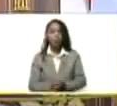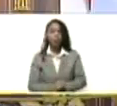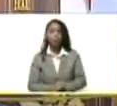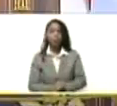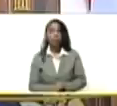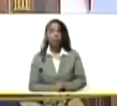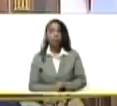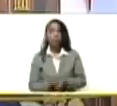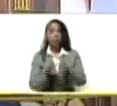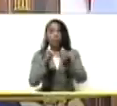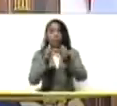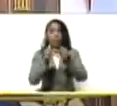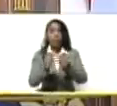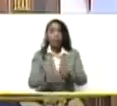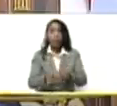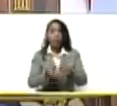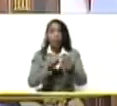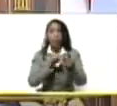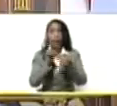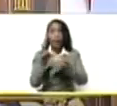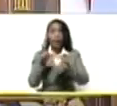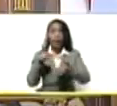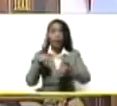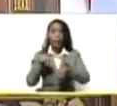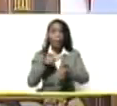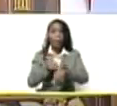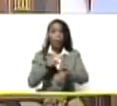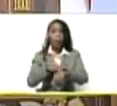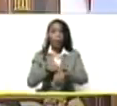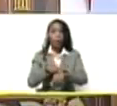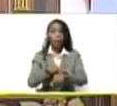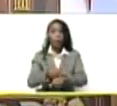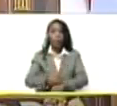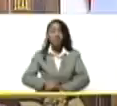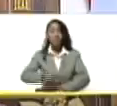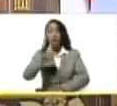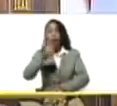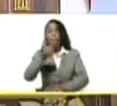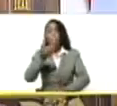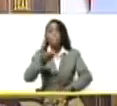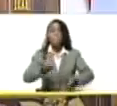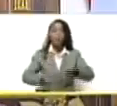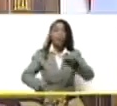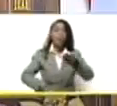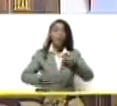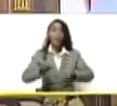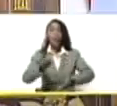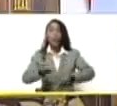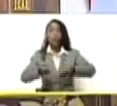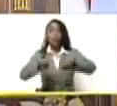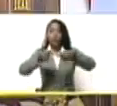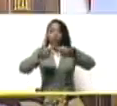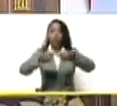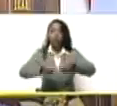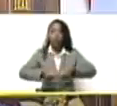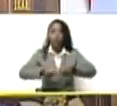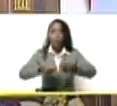muchos de ellos muy jóvenes que han tomado la fe en su conocimiento